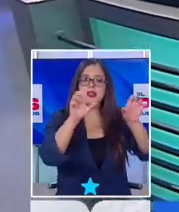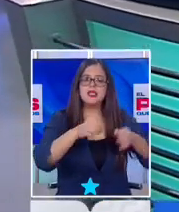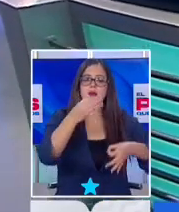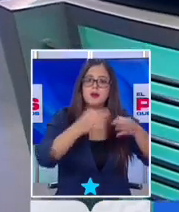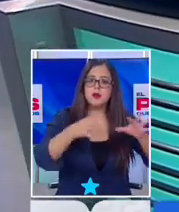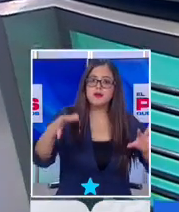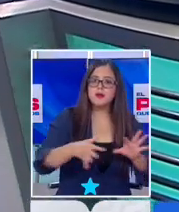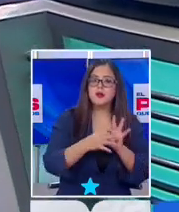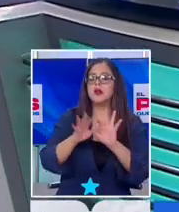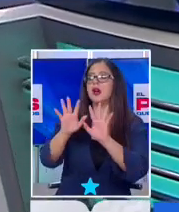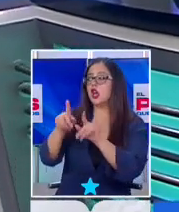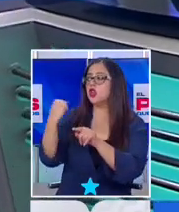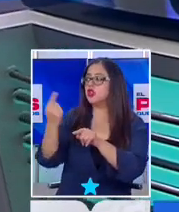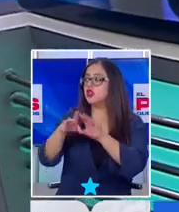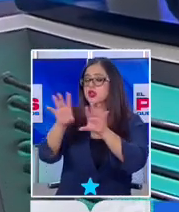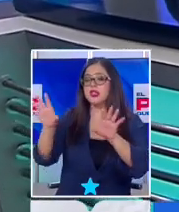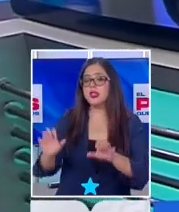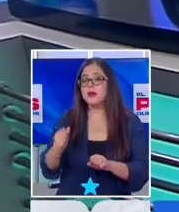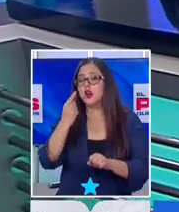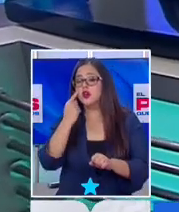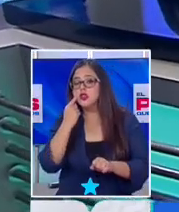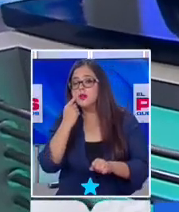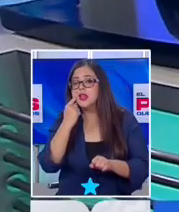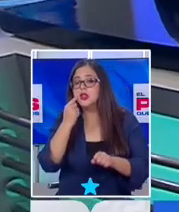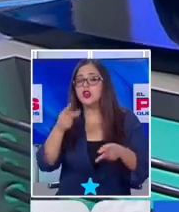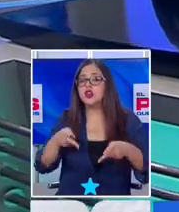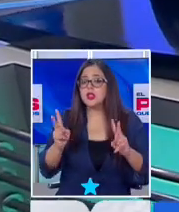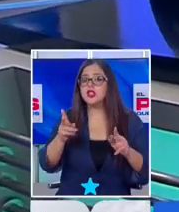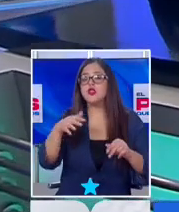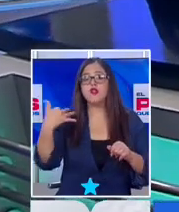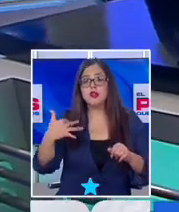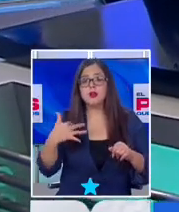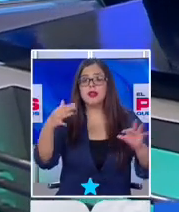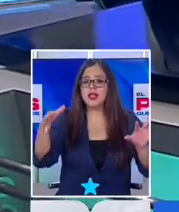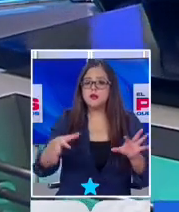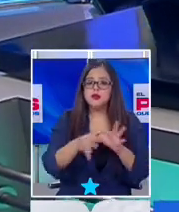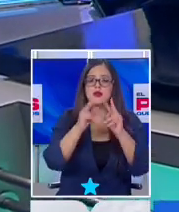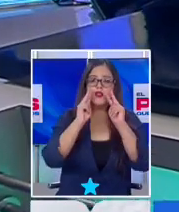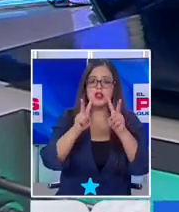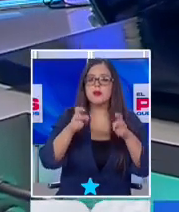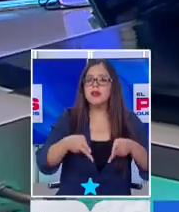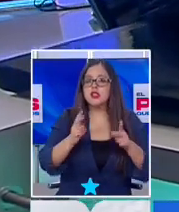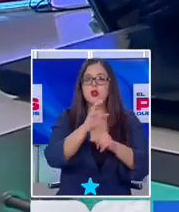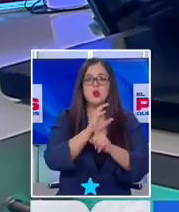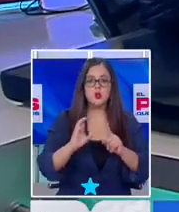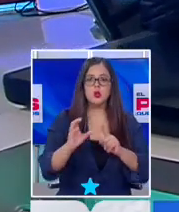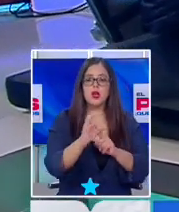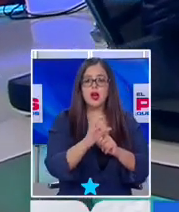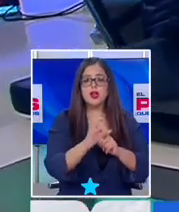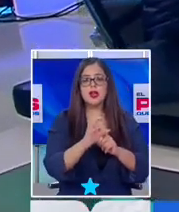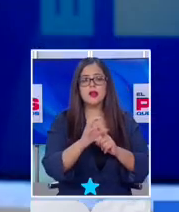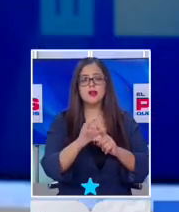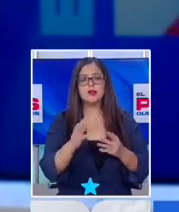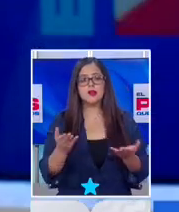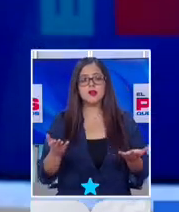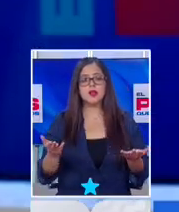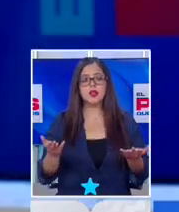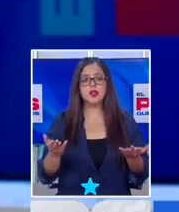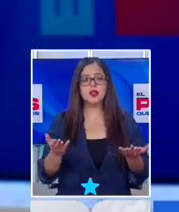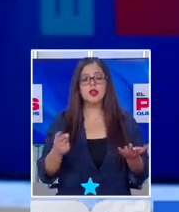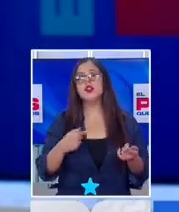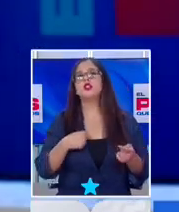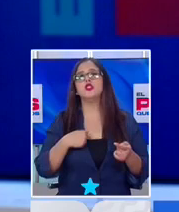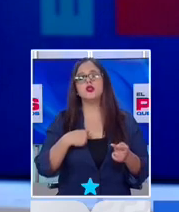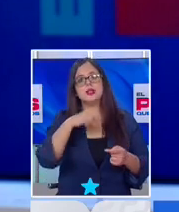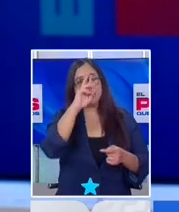sistema de conocimiento con la comisión derechos fundamentales estamos muy conectados porque vemos derecho los derechos culturales así que bueno yo